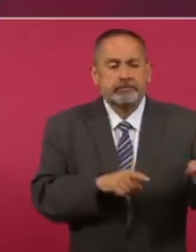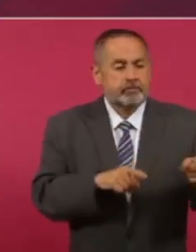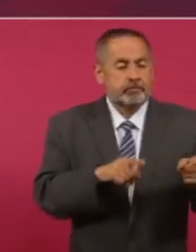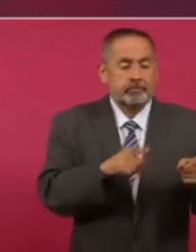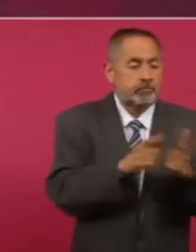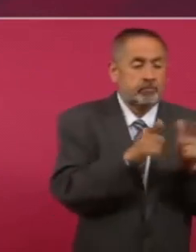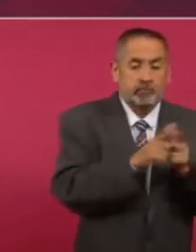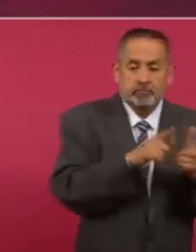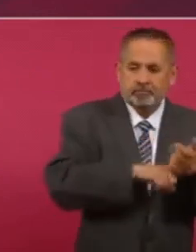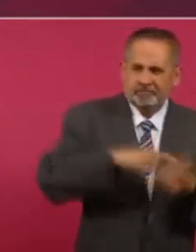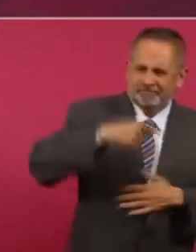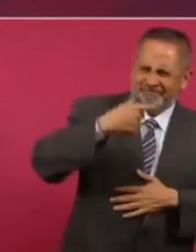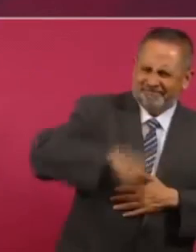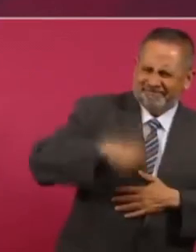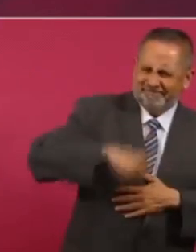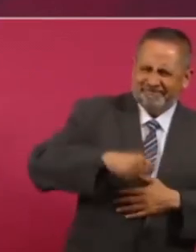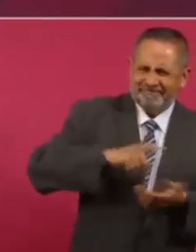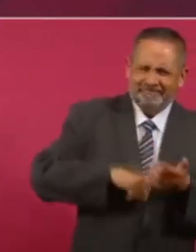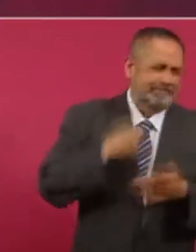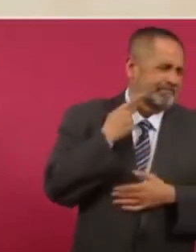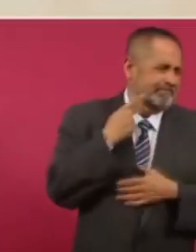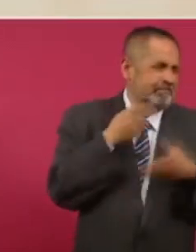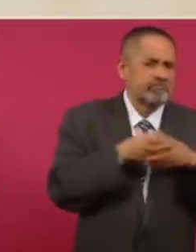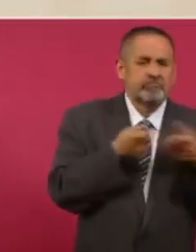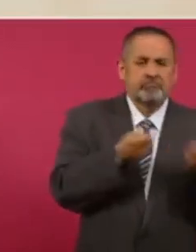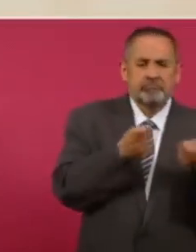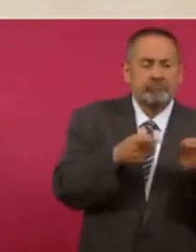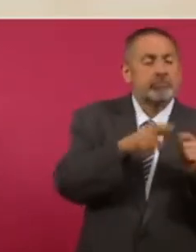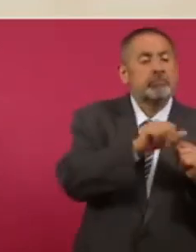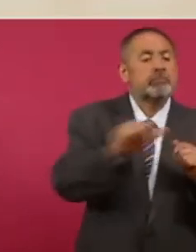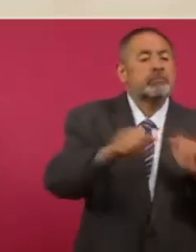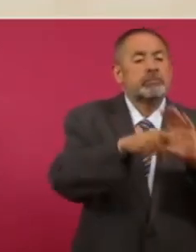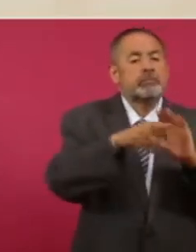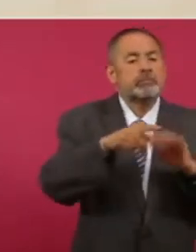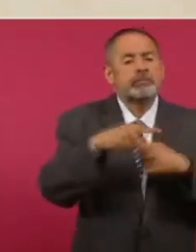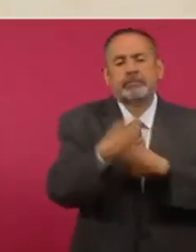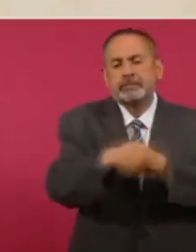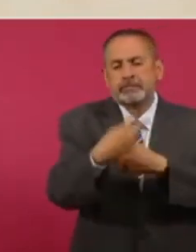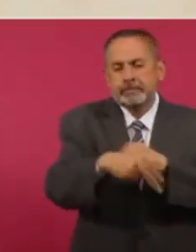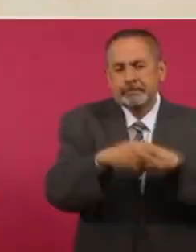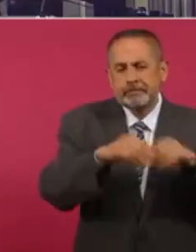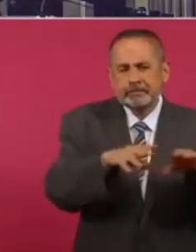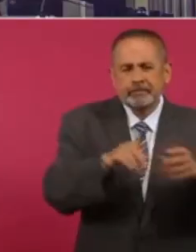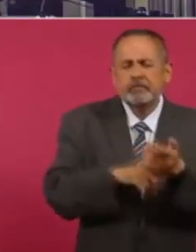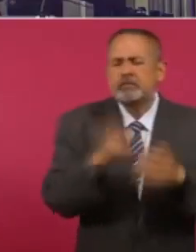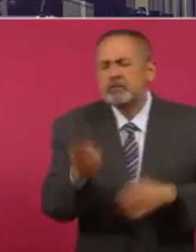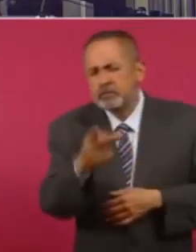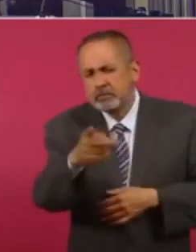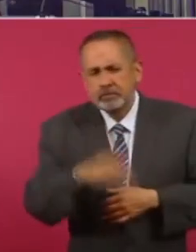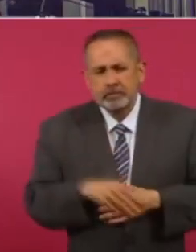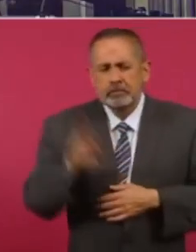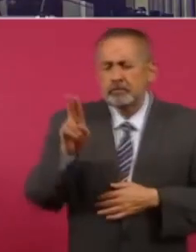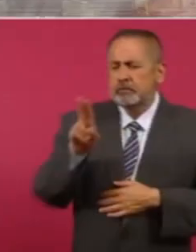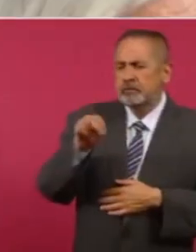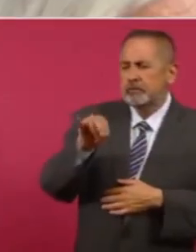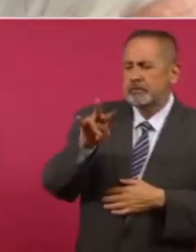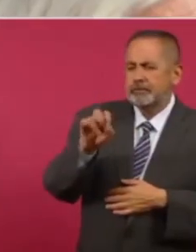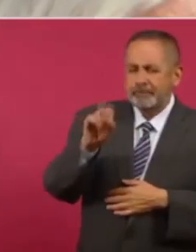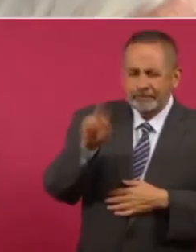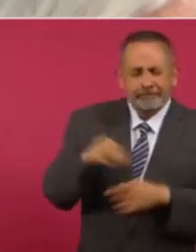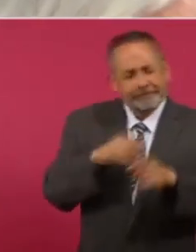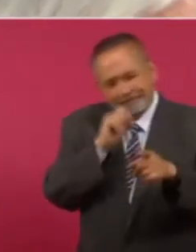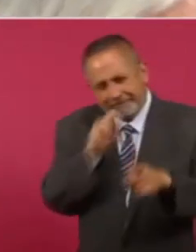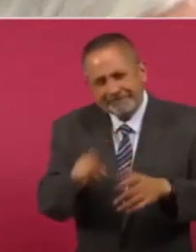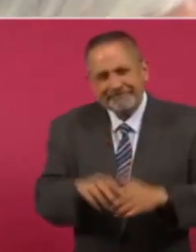a este intento que está haciendo por no ser extraditado Ovidio Guzmán. Él asegura que no tienen a